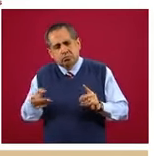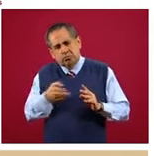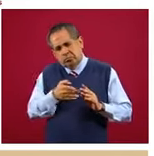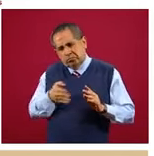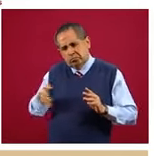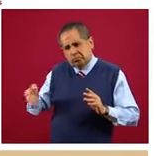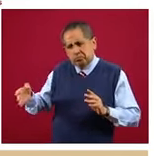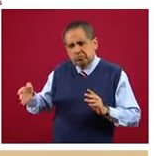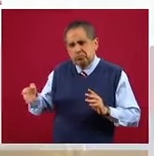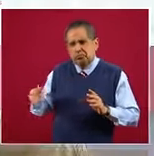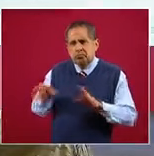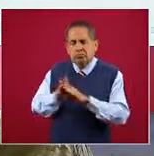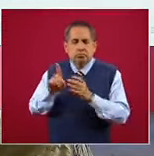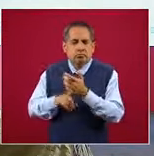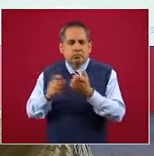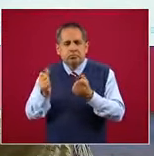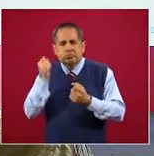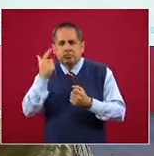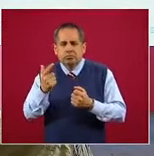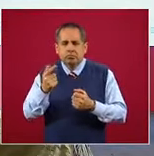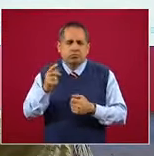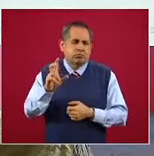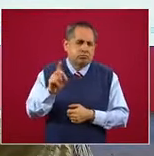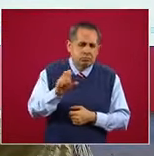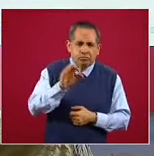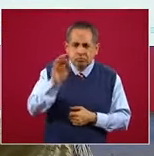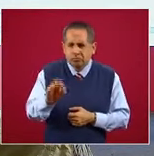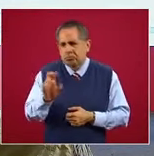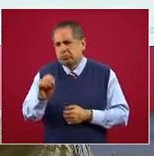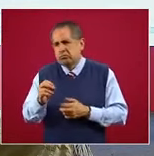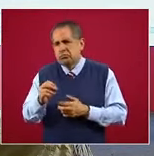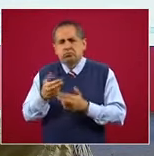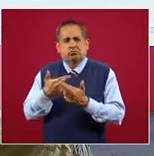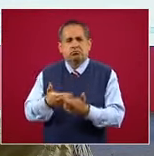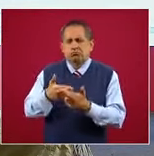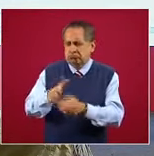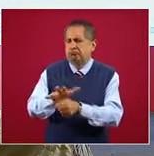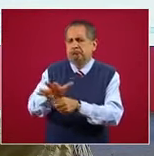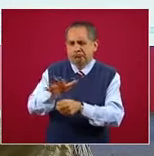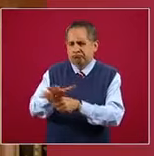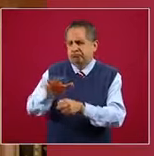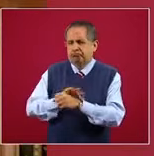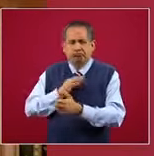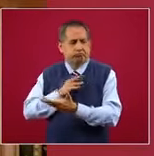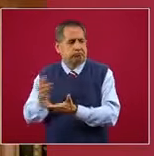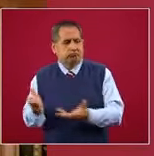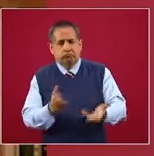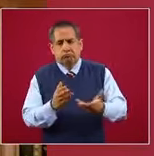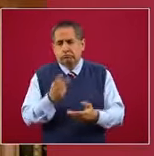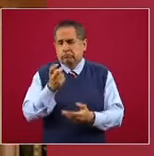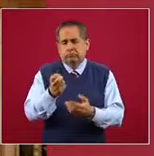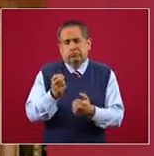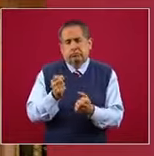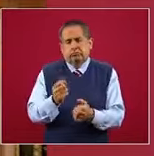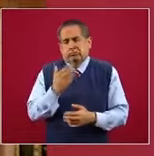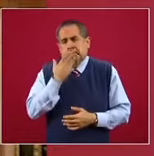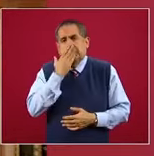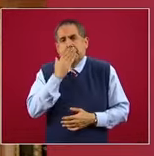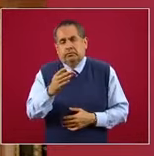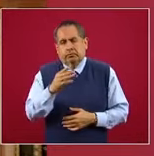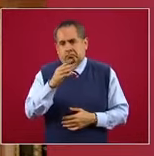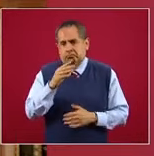la derecha tienen al menos un 30% o más de disponibilidad, lo cual es un nivel de seguridad que siempre se